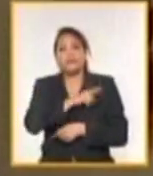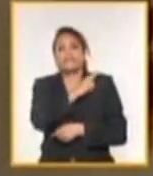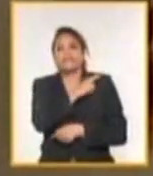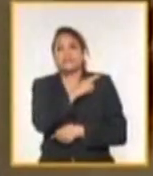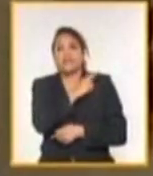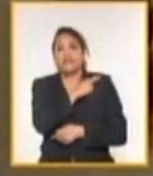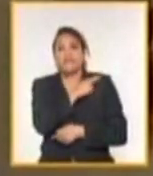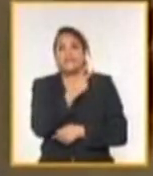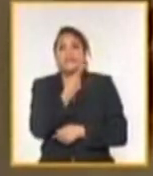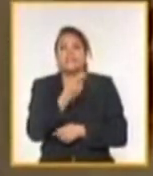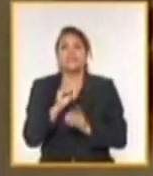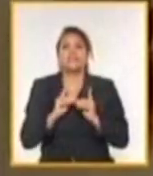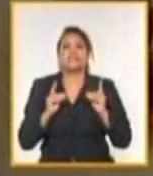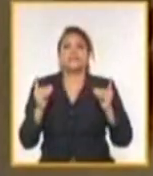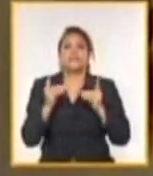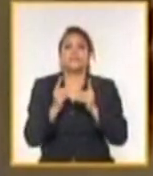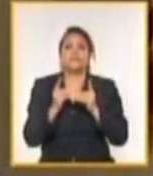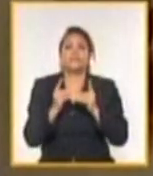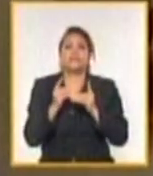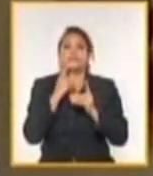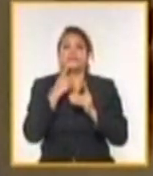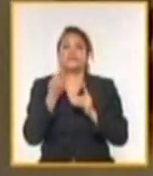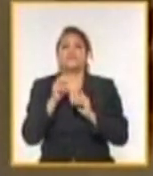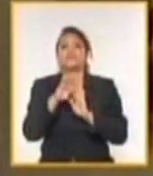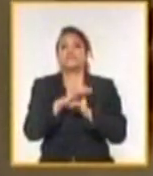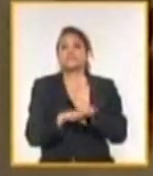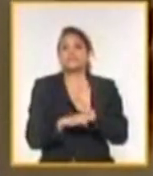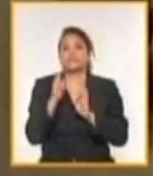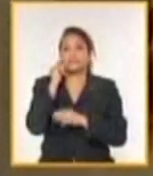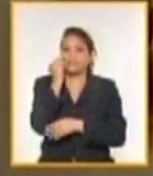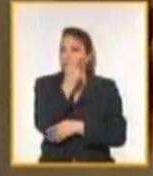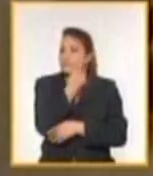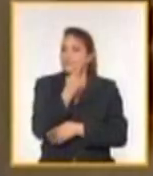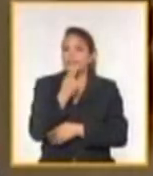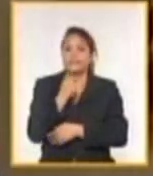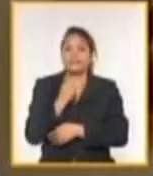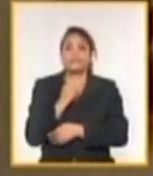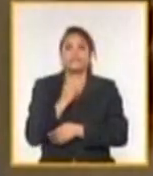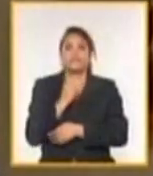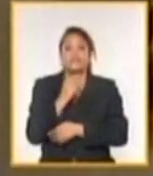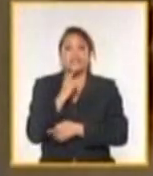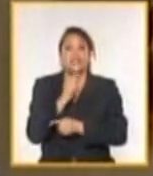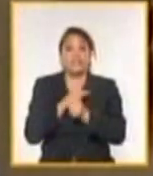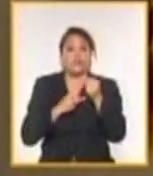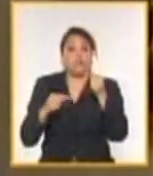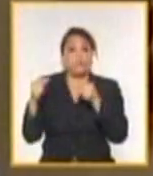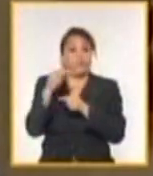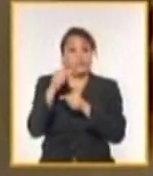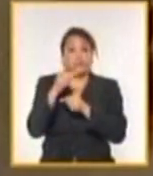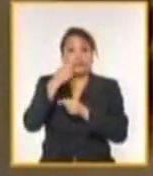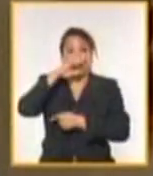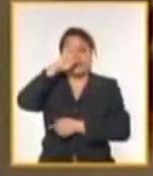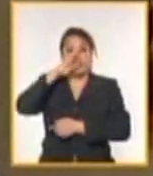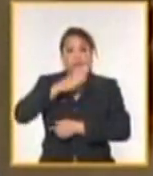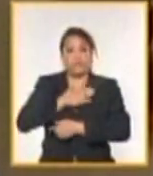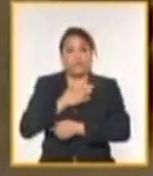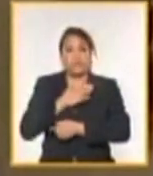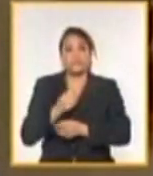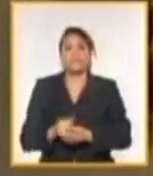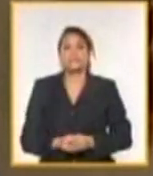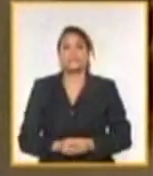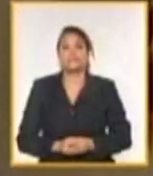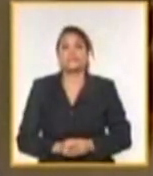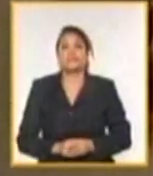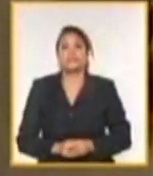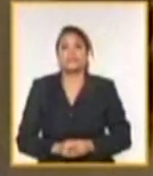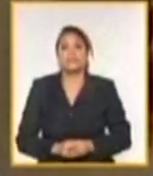del programa martiano. La esencia de nuestro país, las búsquedas de nuestro